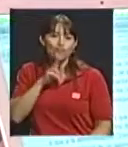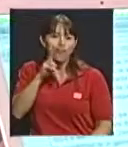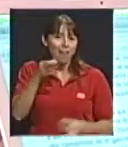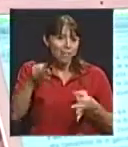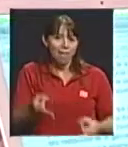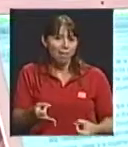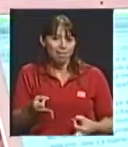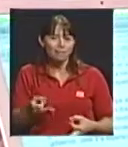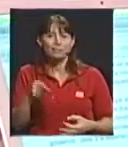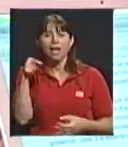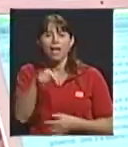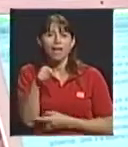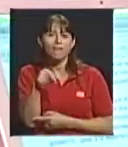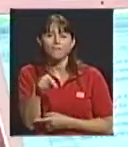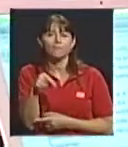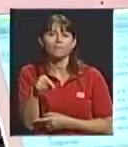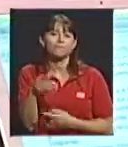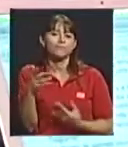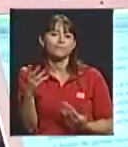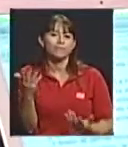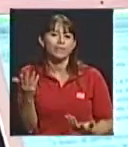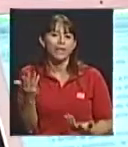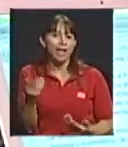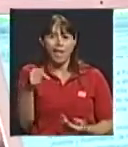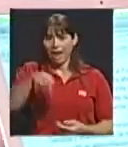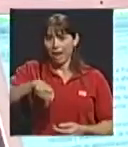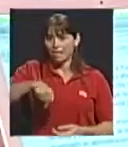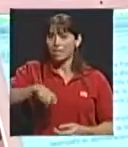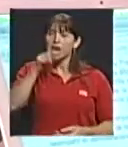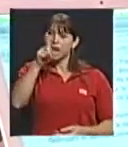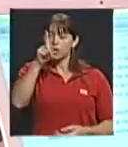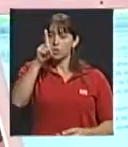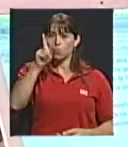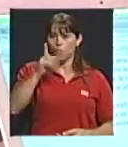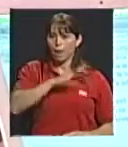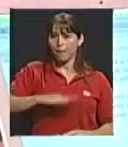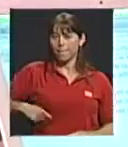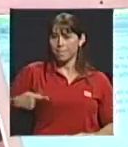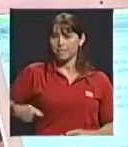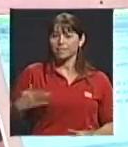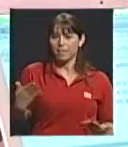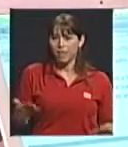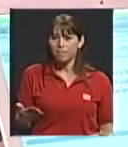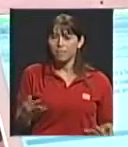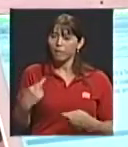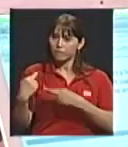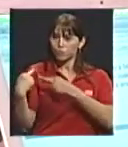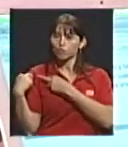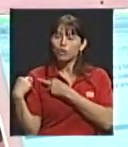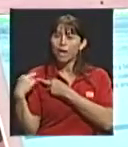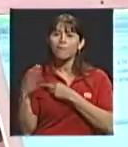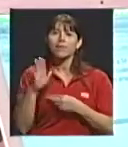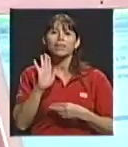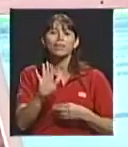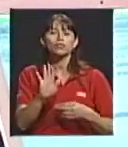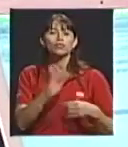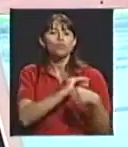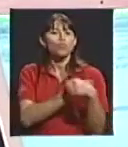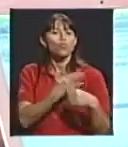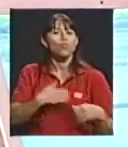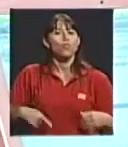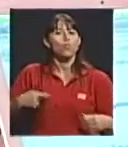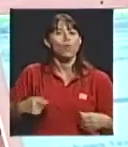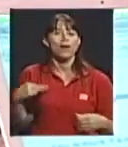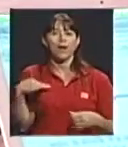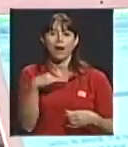de cuentas aquí hay un presidente una presidenta responsable de su gabinete y el gabinete es lo que la